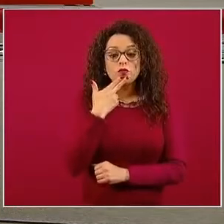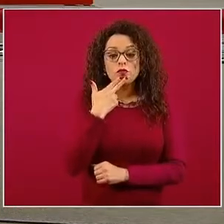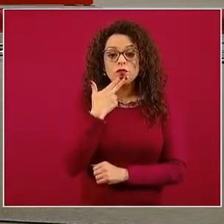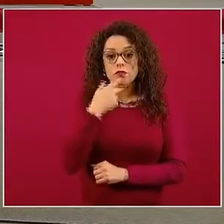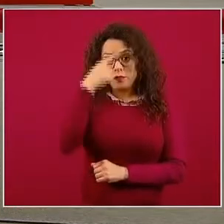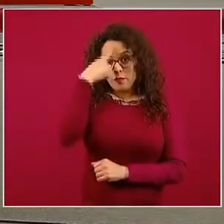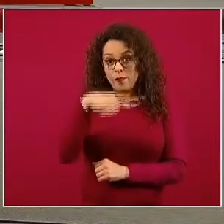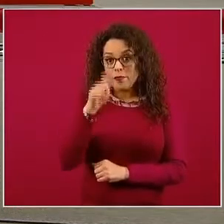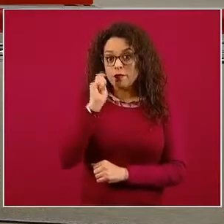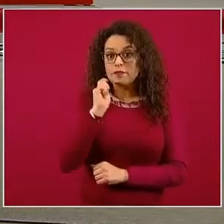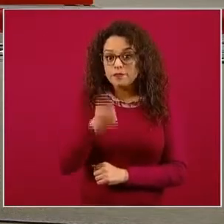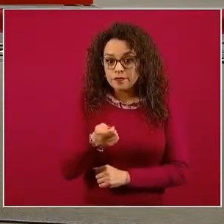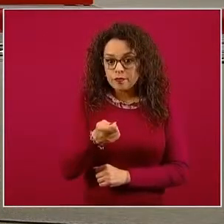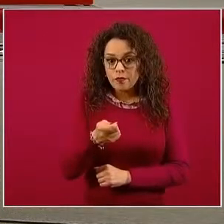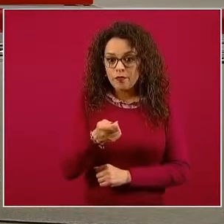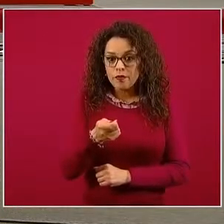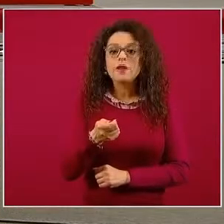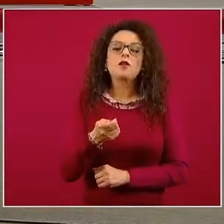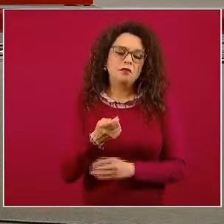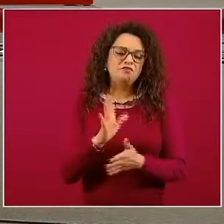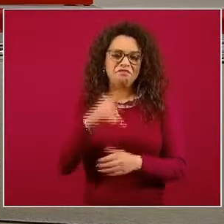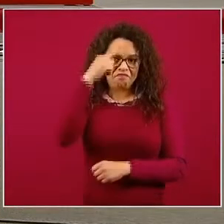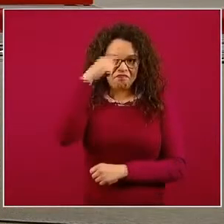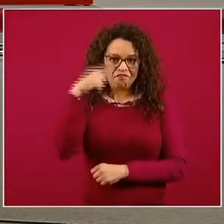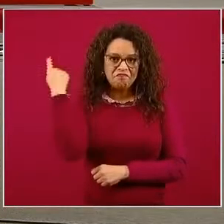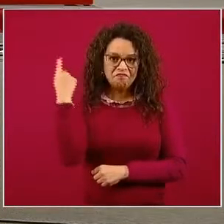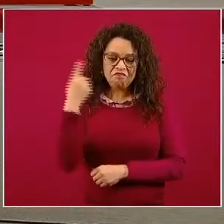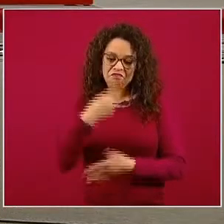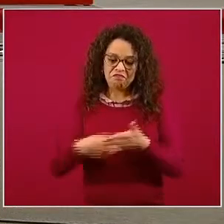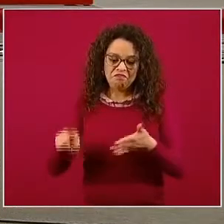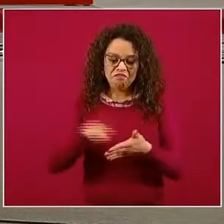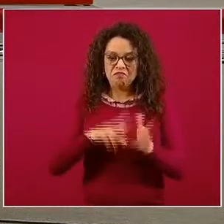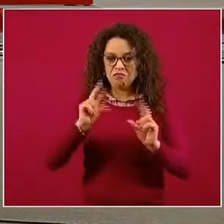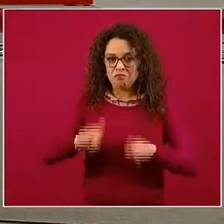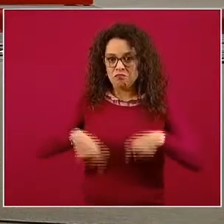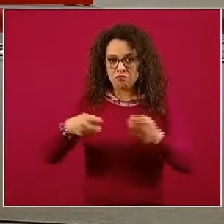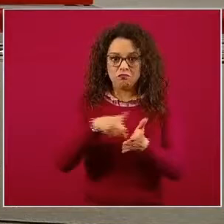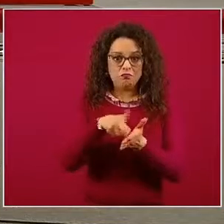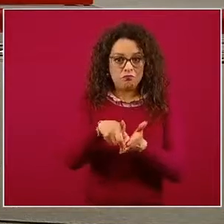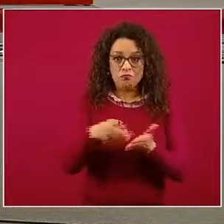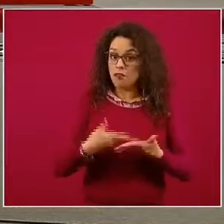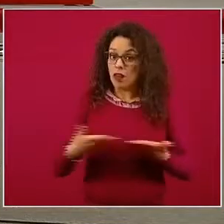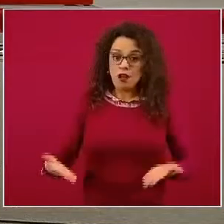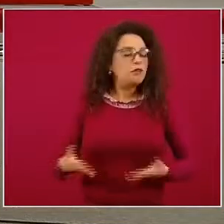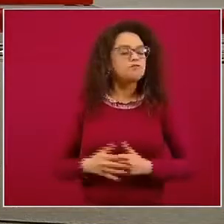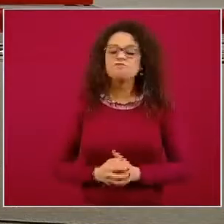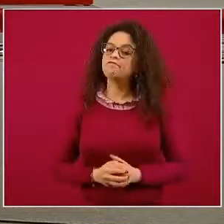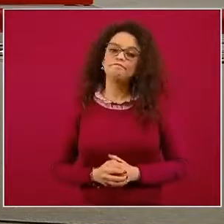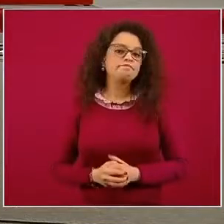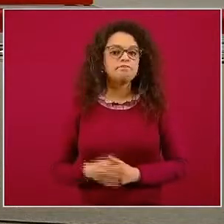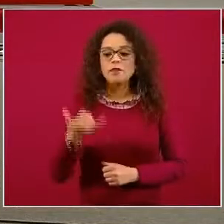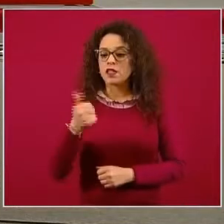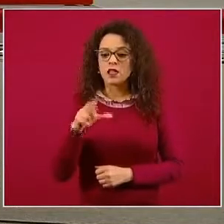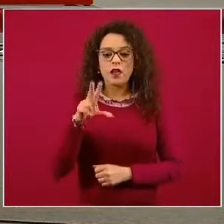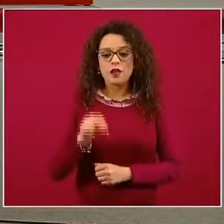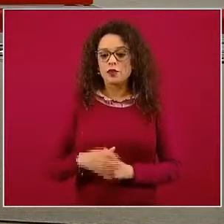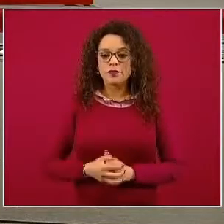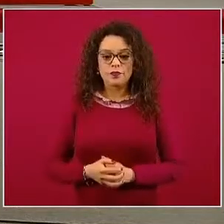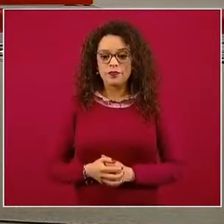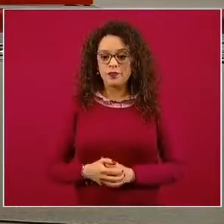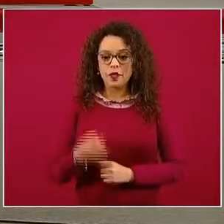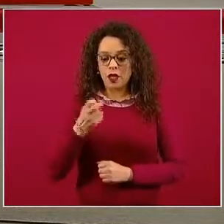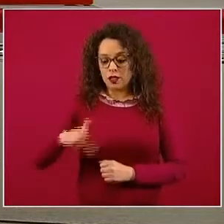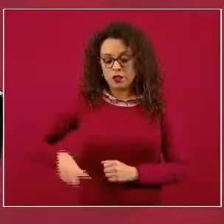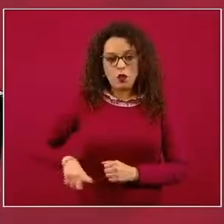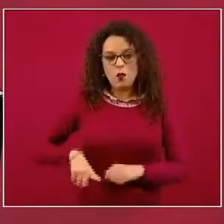como pretexto para cancelar derechos, hoy no ocurre esto, no es así como se comporta este